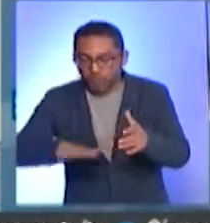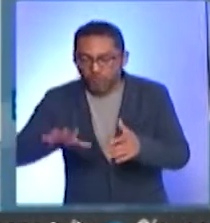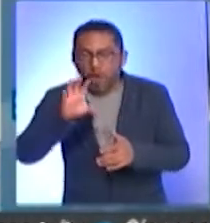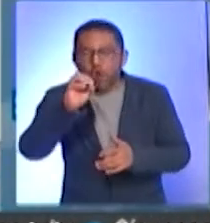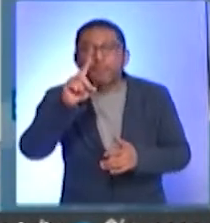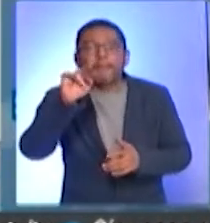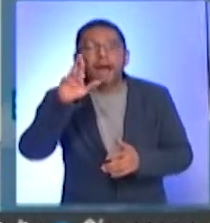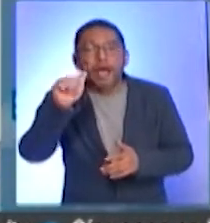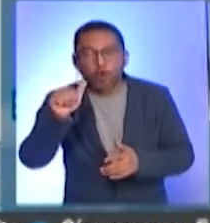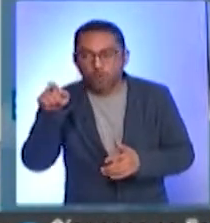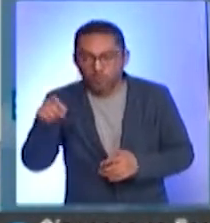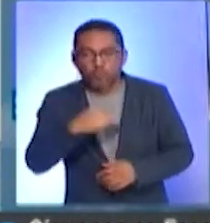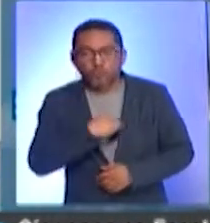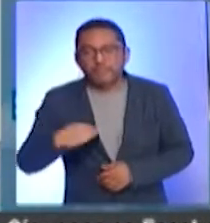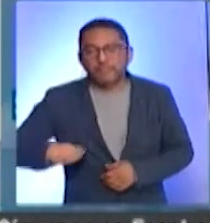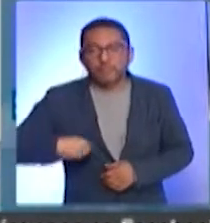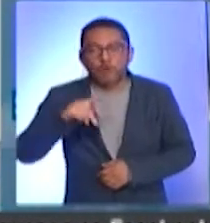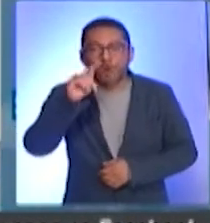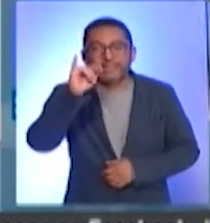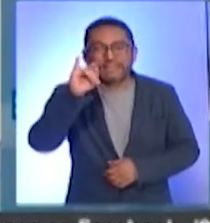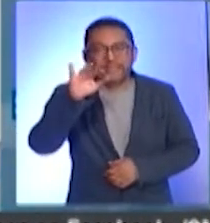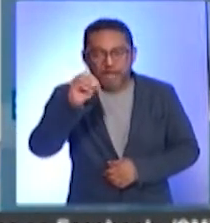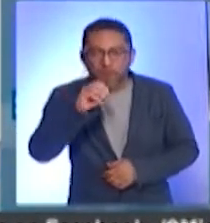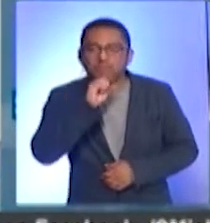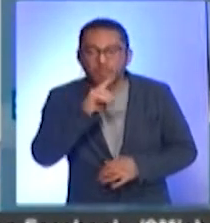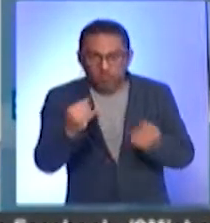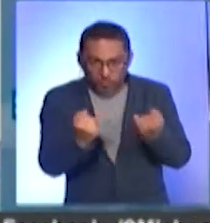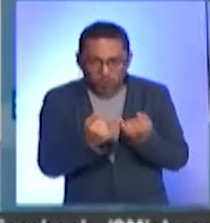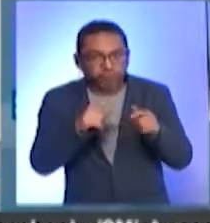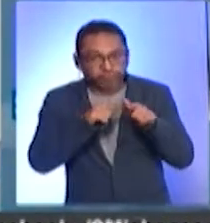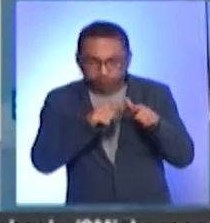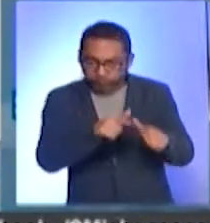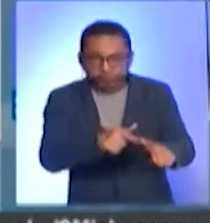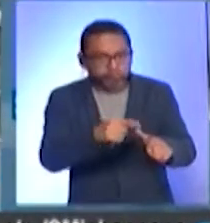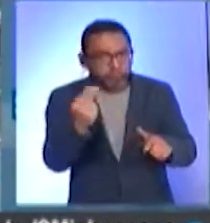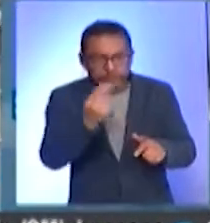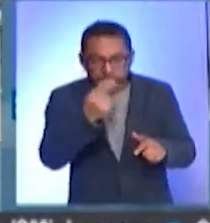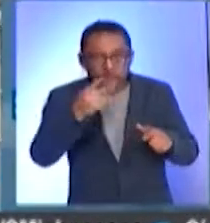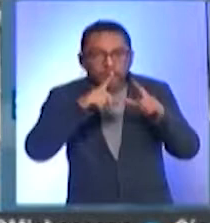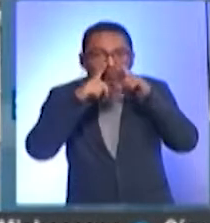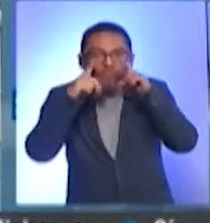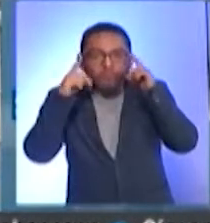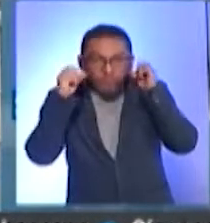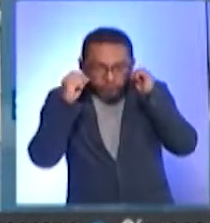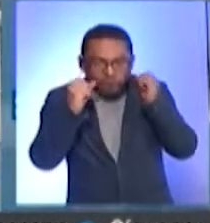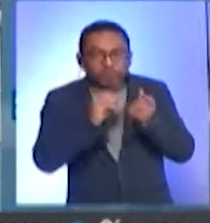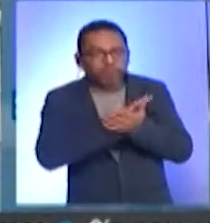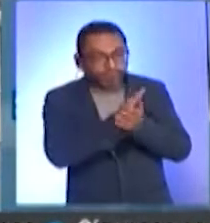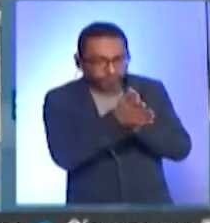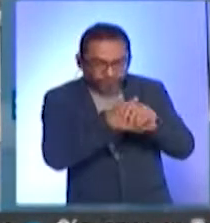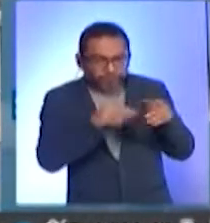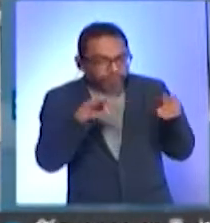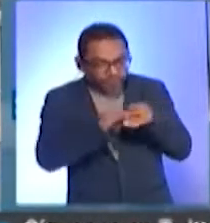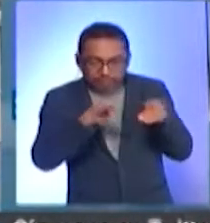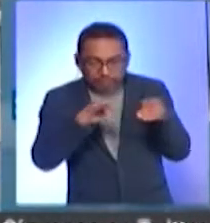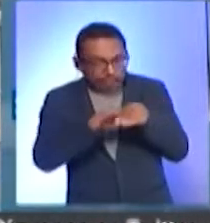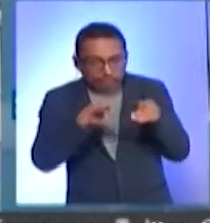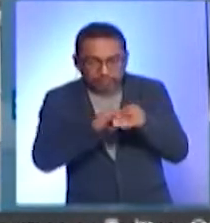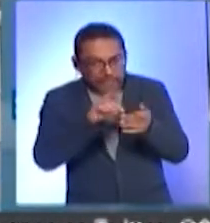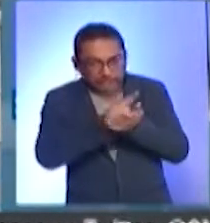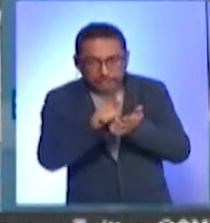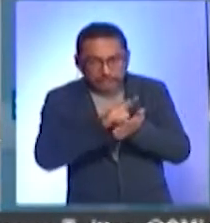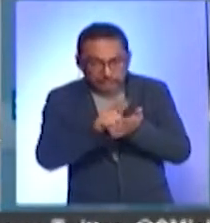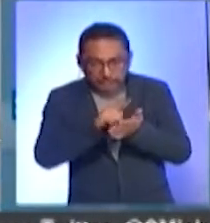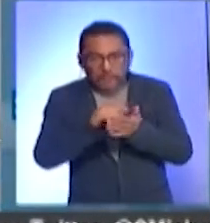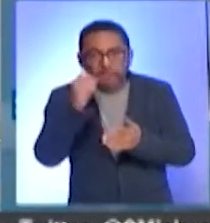municipio de tancítaro asimismo se debe continuar con el uso de cubrebocas lavado desinfección frecuente de manos y el distanciamiento